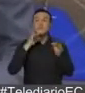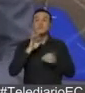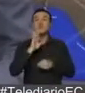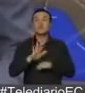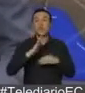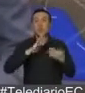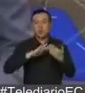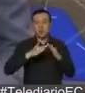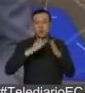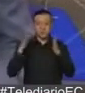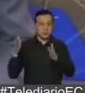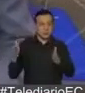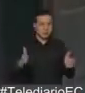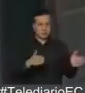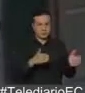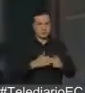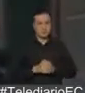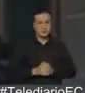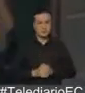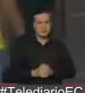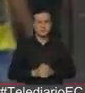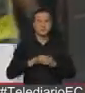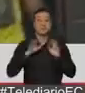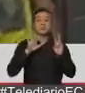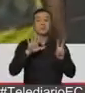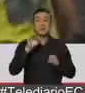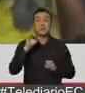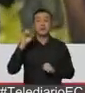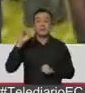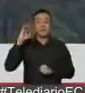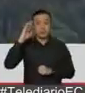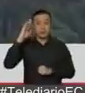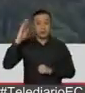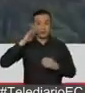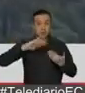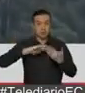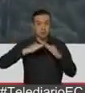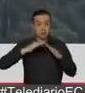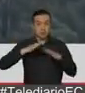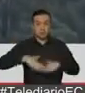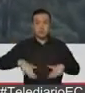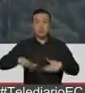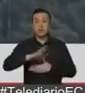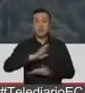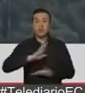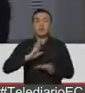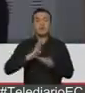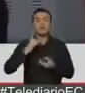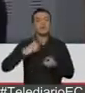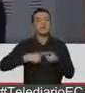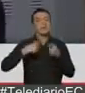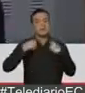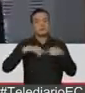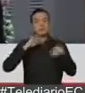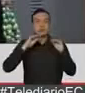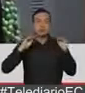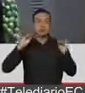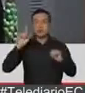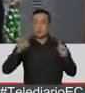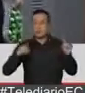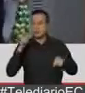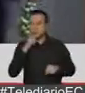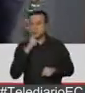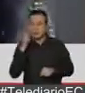comunidad 700 vigilantes comunitarios trabajan en los barrios de quito para emitir alertas sobre casos